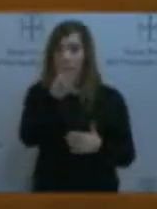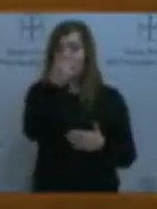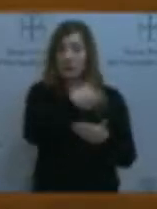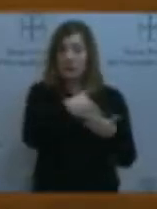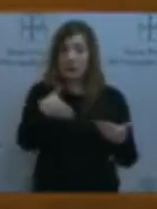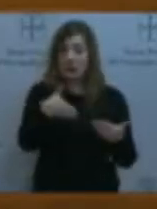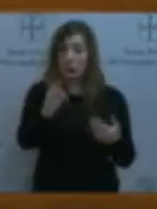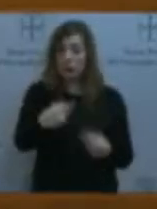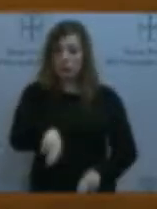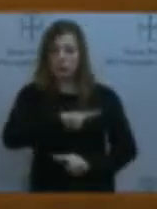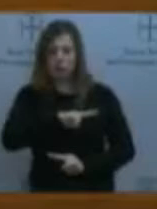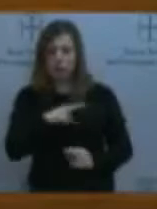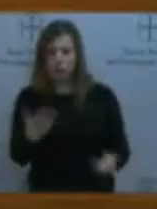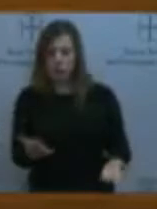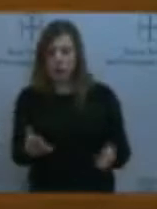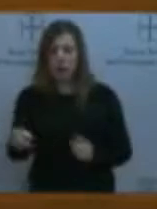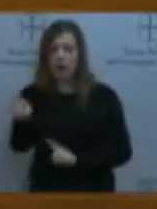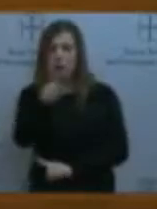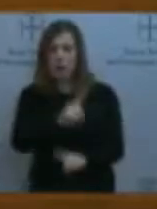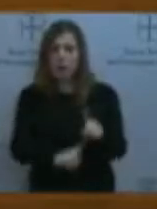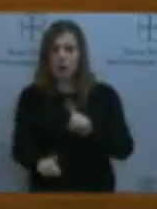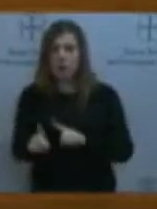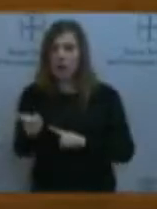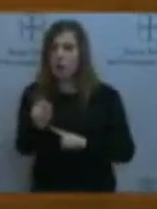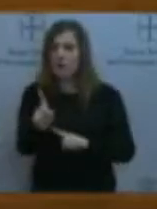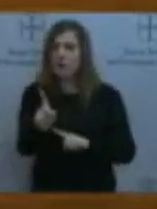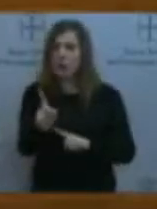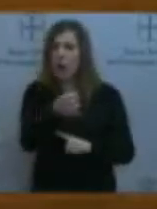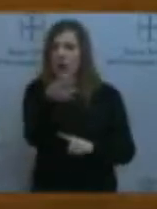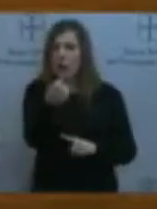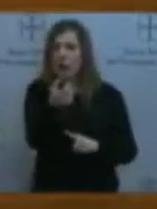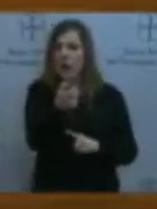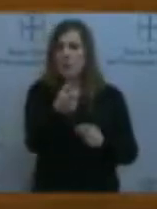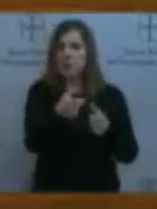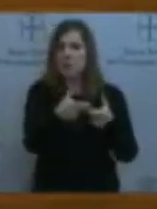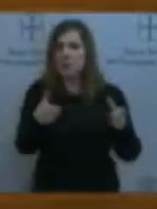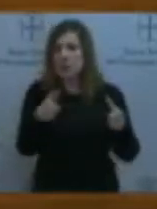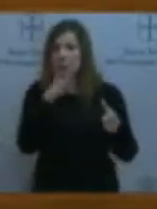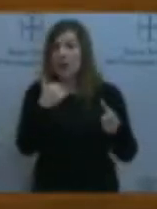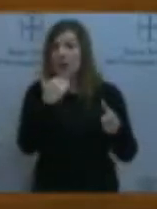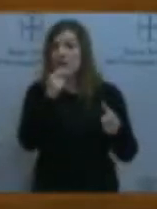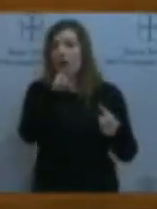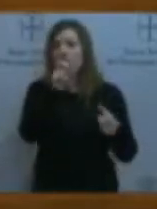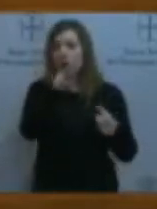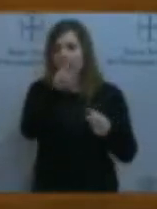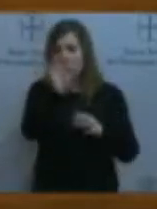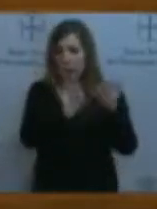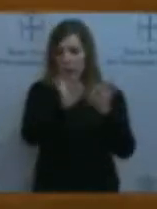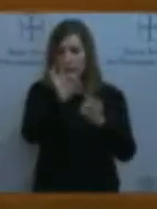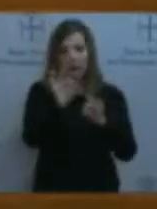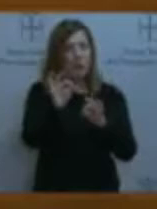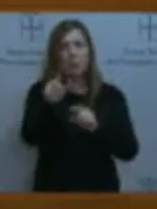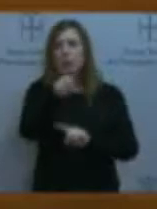respuesta inmediata es: el problema no es que aumente el pago de la deuda, que ya alcanza el 12%, eso lo sabemos todos, el problema son los